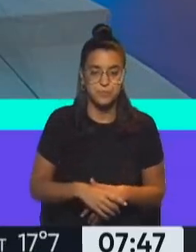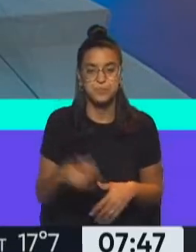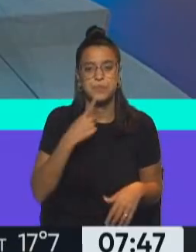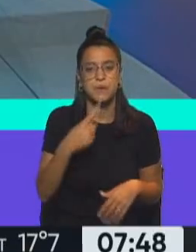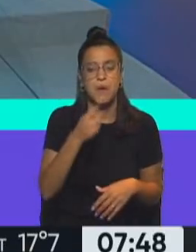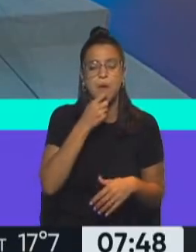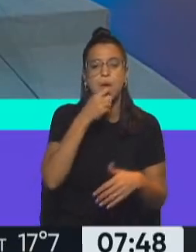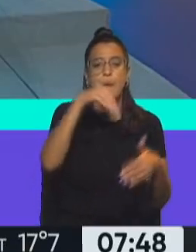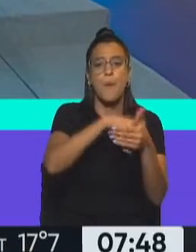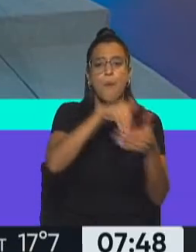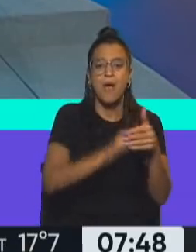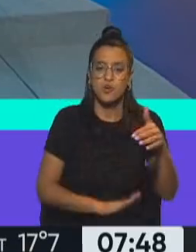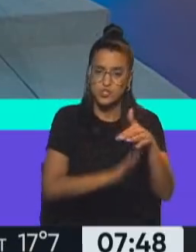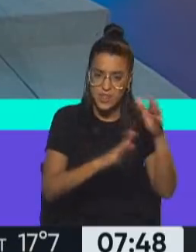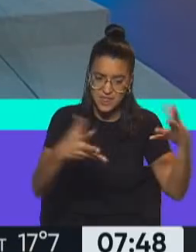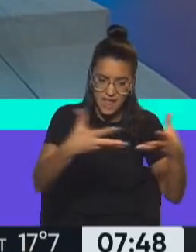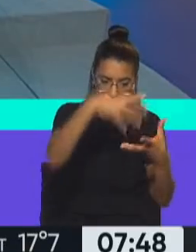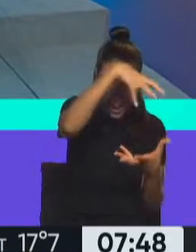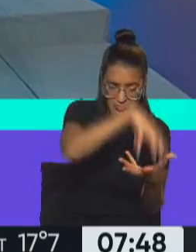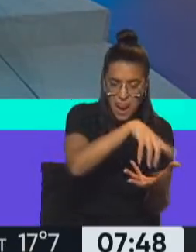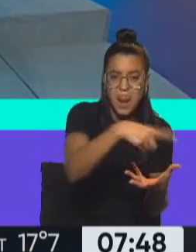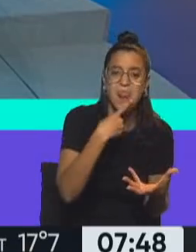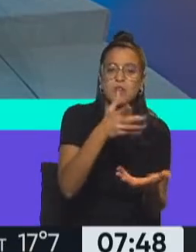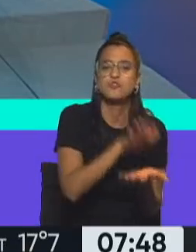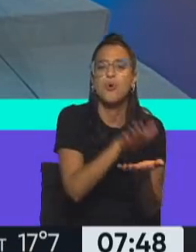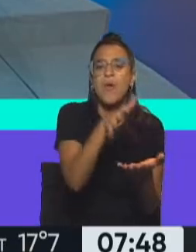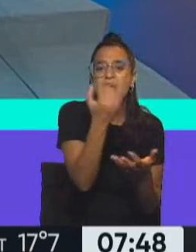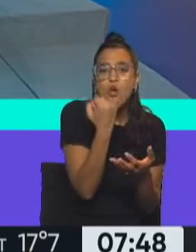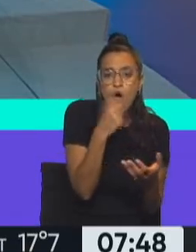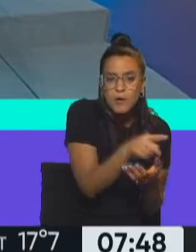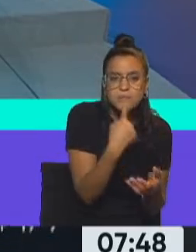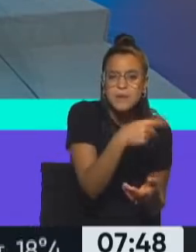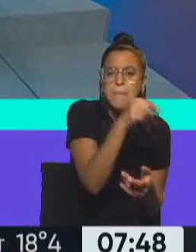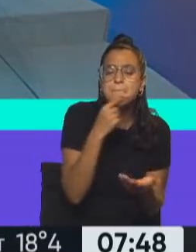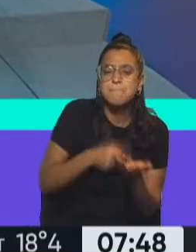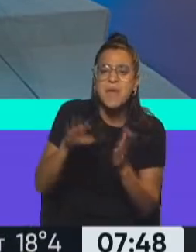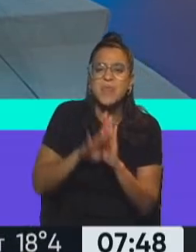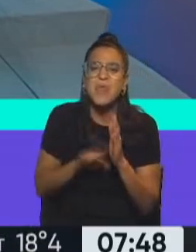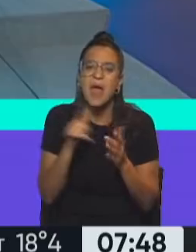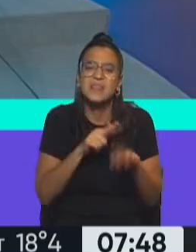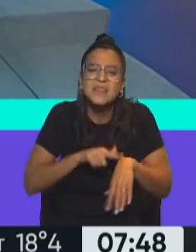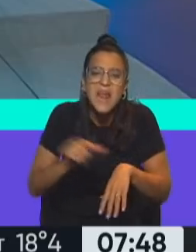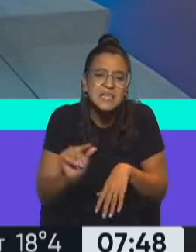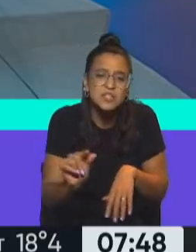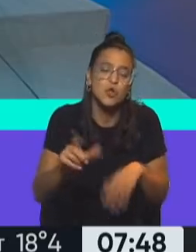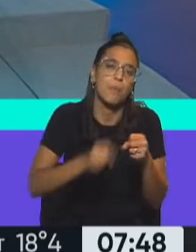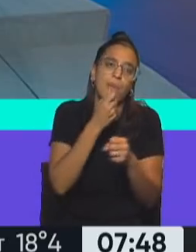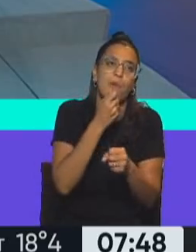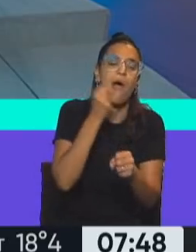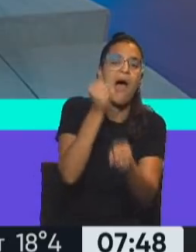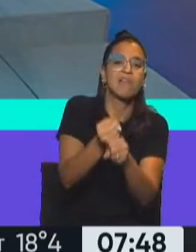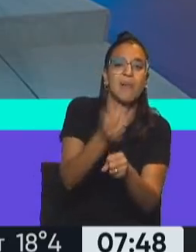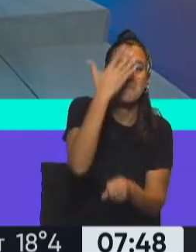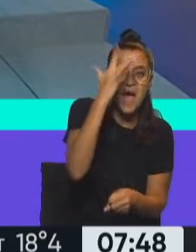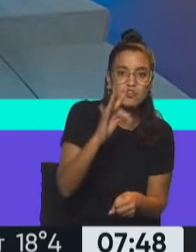Banco Central en el ámbito económico es una medida transitoria hasta marzo del año